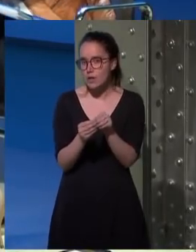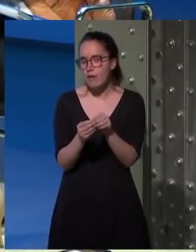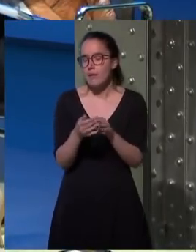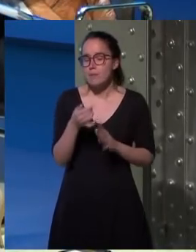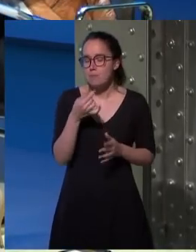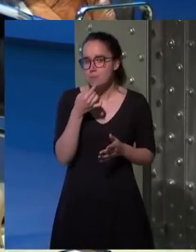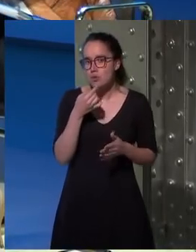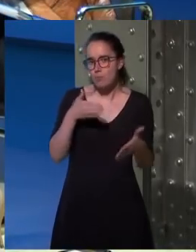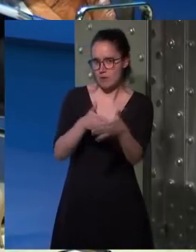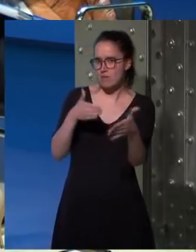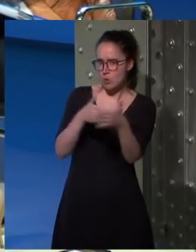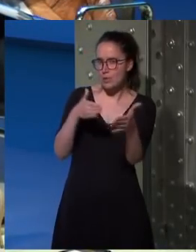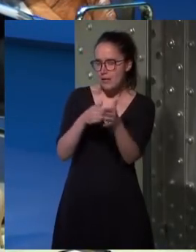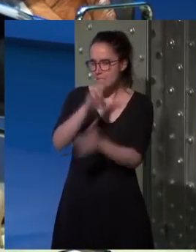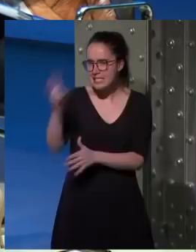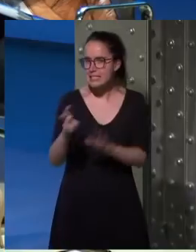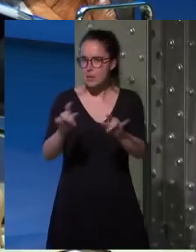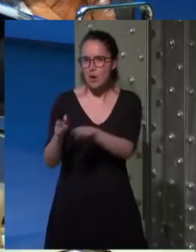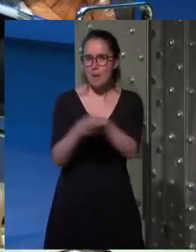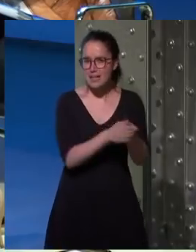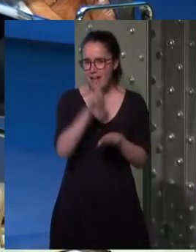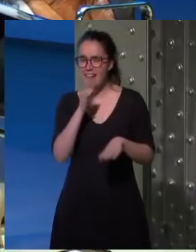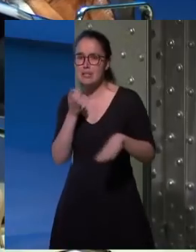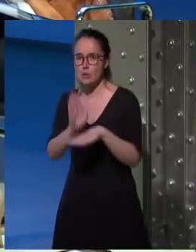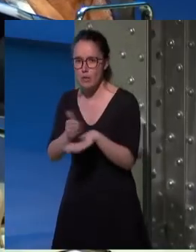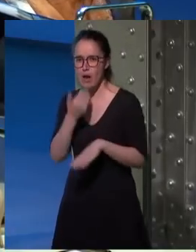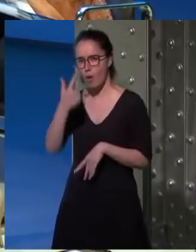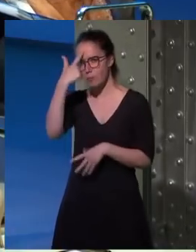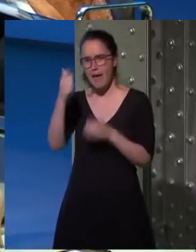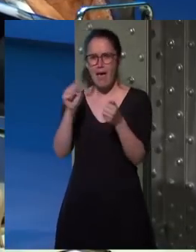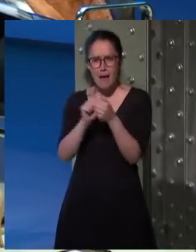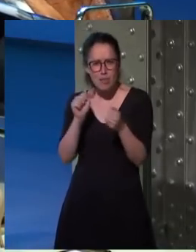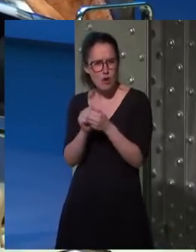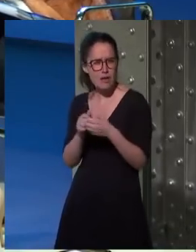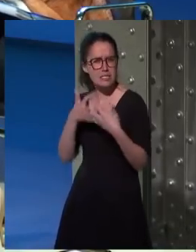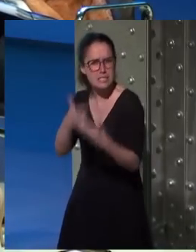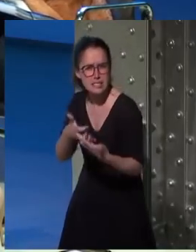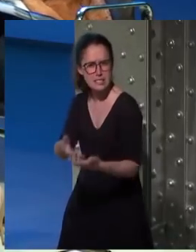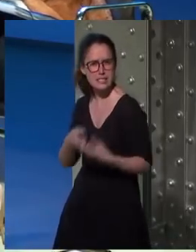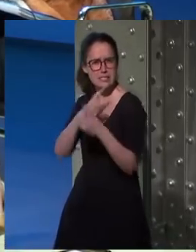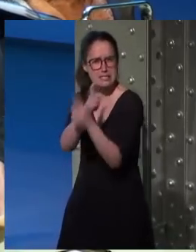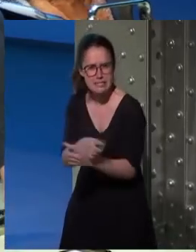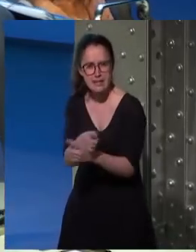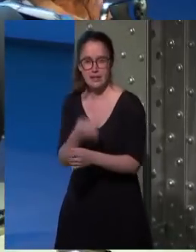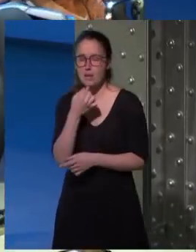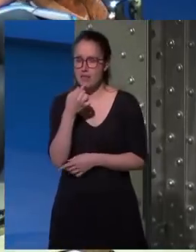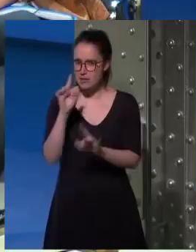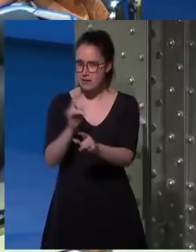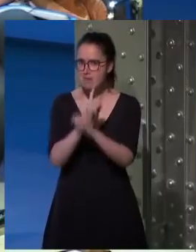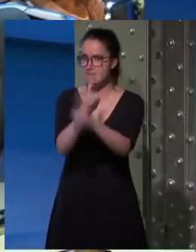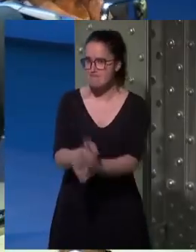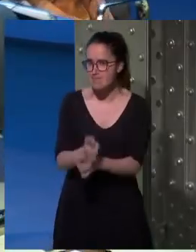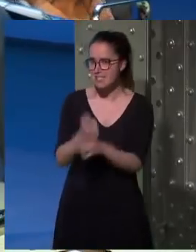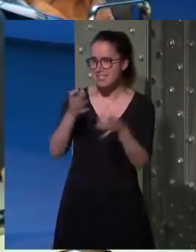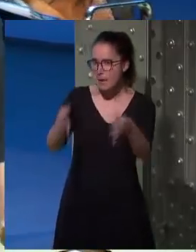refiero ya en las dificultades, etcétera, sino en las actitudes. Cabezonas. Te iba a decir, cabezonas no te iba a decir, pero